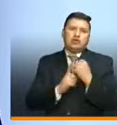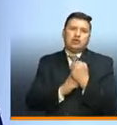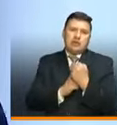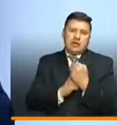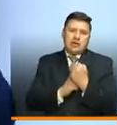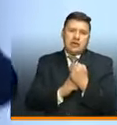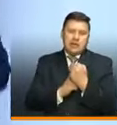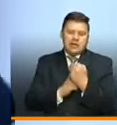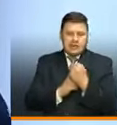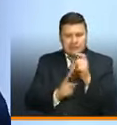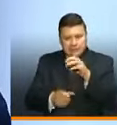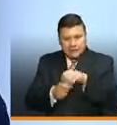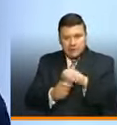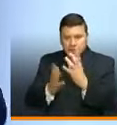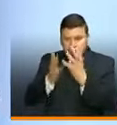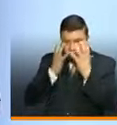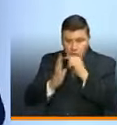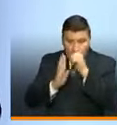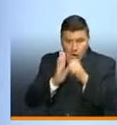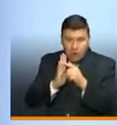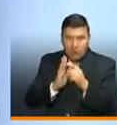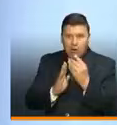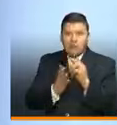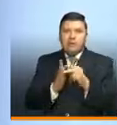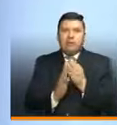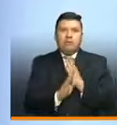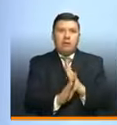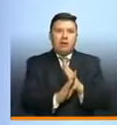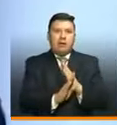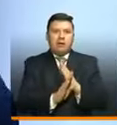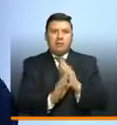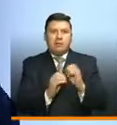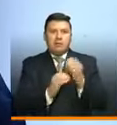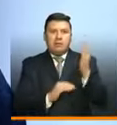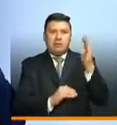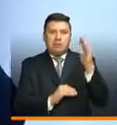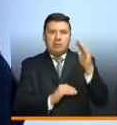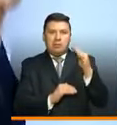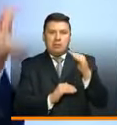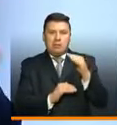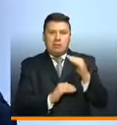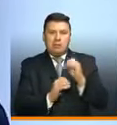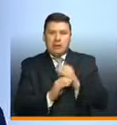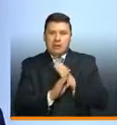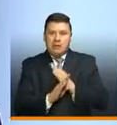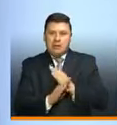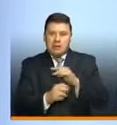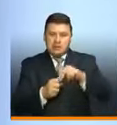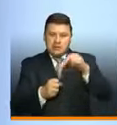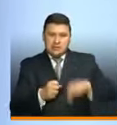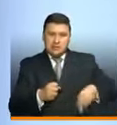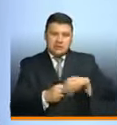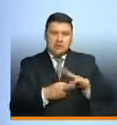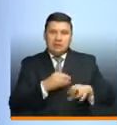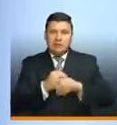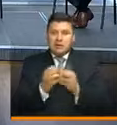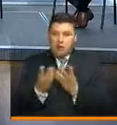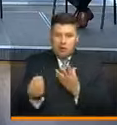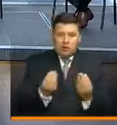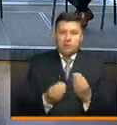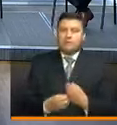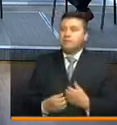el saber que si tenemos las caretas nos vamos a proteger muchísimo más y vamos a proteger muchísimo más a los demás.